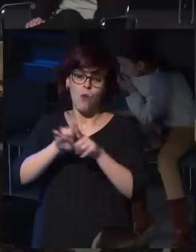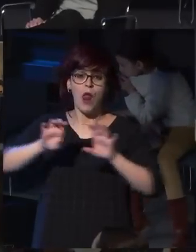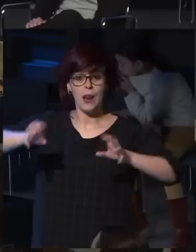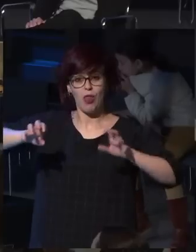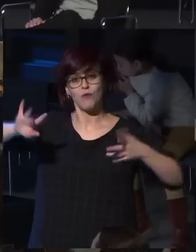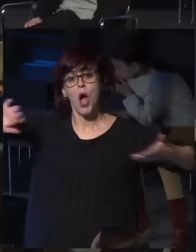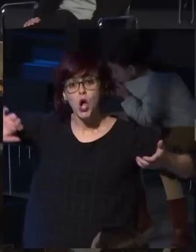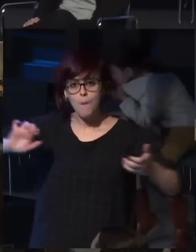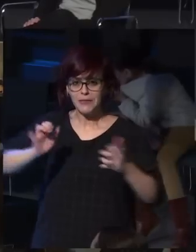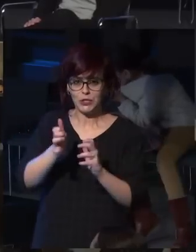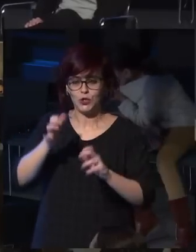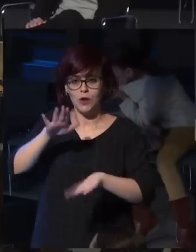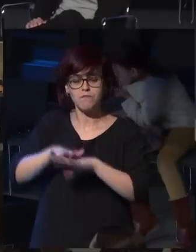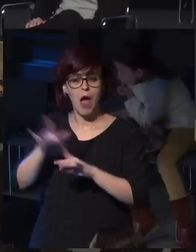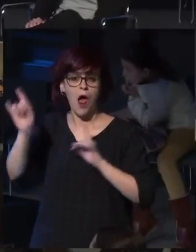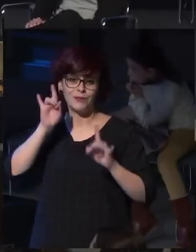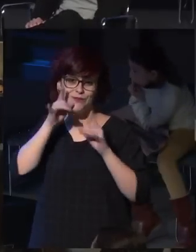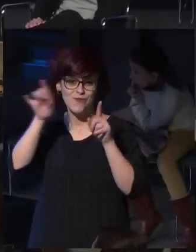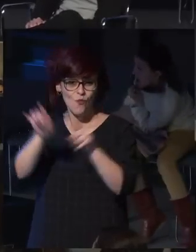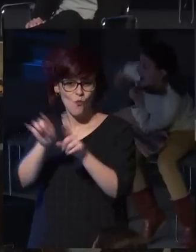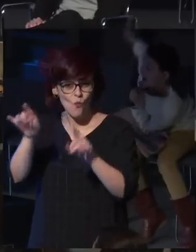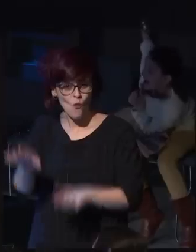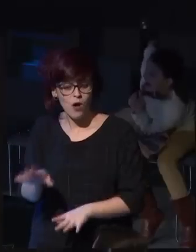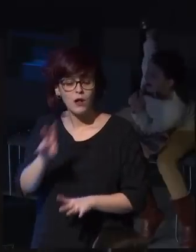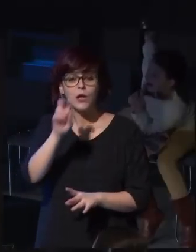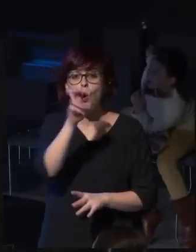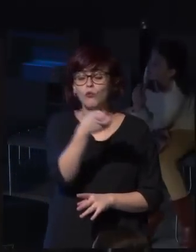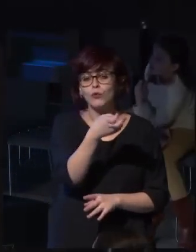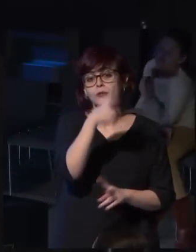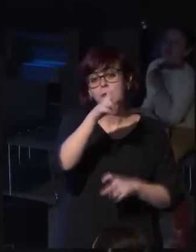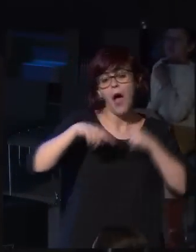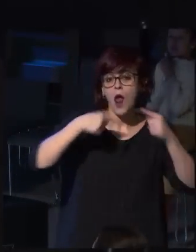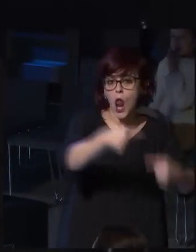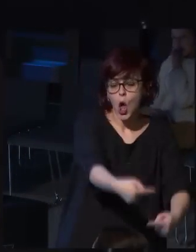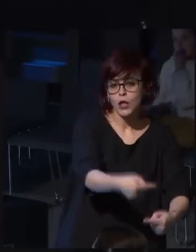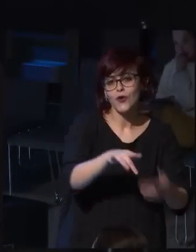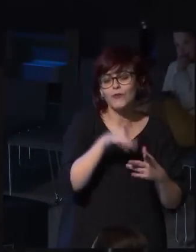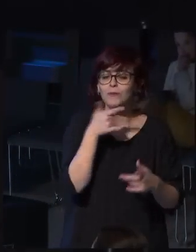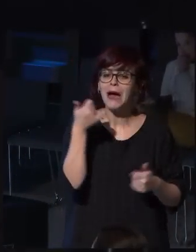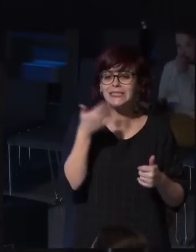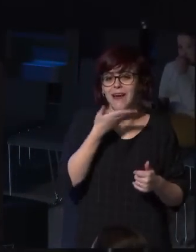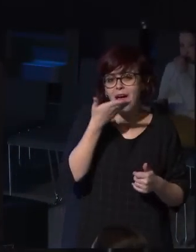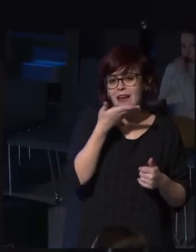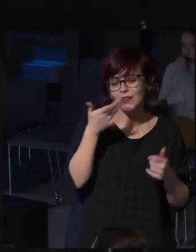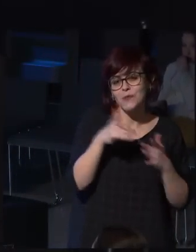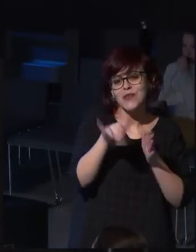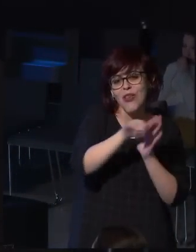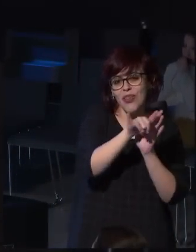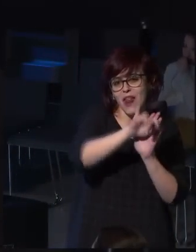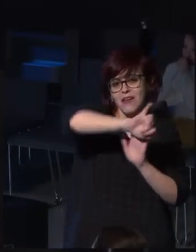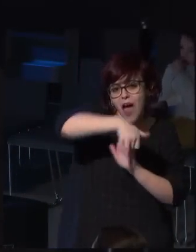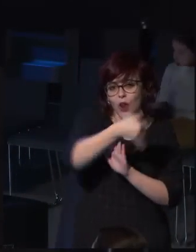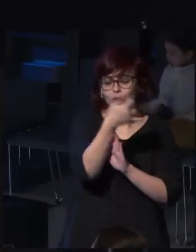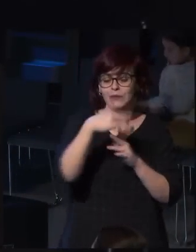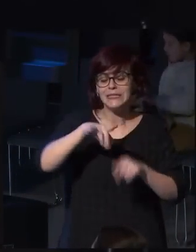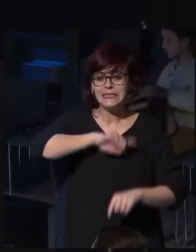radio, que es importante. Y luego está la otra parte analógica, pues suena más calentito, todo es más cercano, es quizá